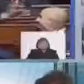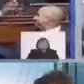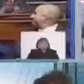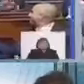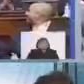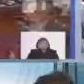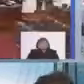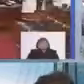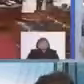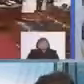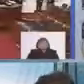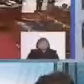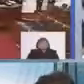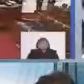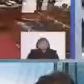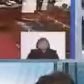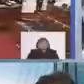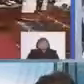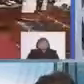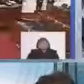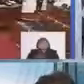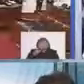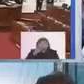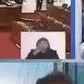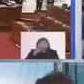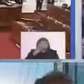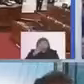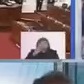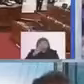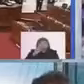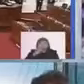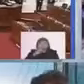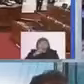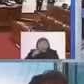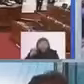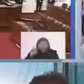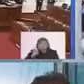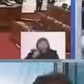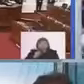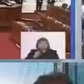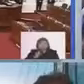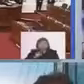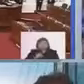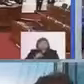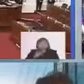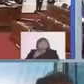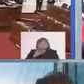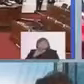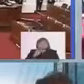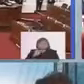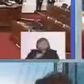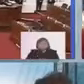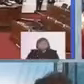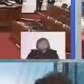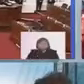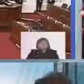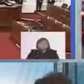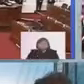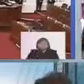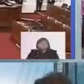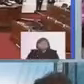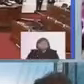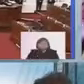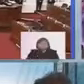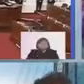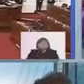de 120 millones por día. Hoy, claro, tenemos 150, porque hemos tenido, sí, días de menores, pero estamos bien, evidentemente, en